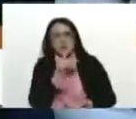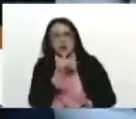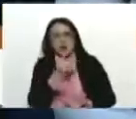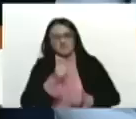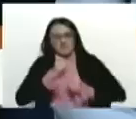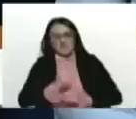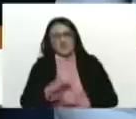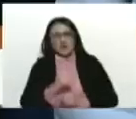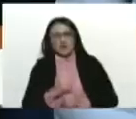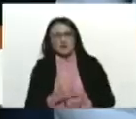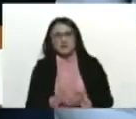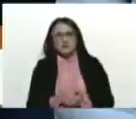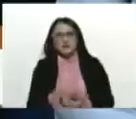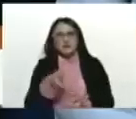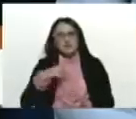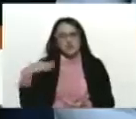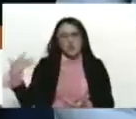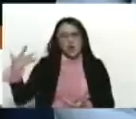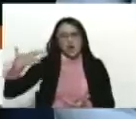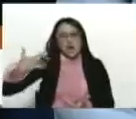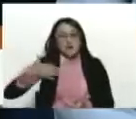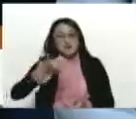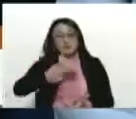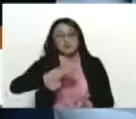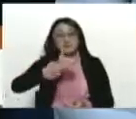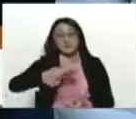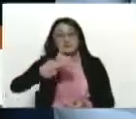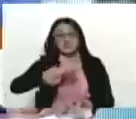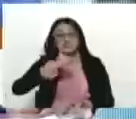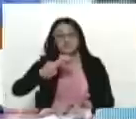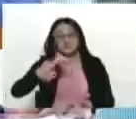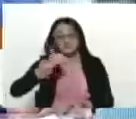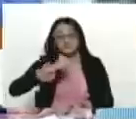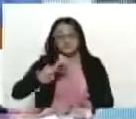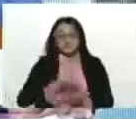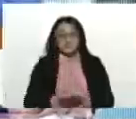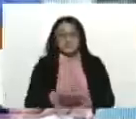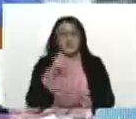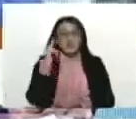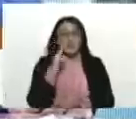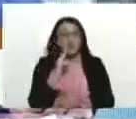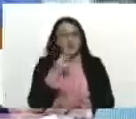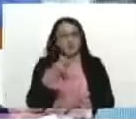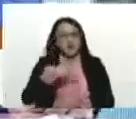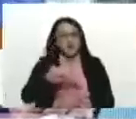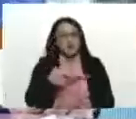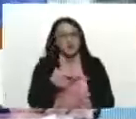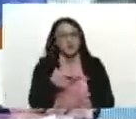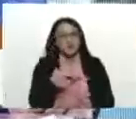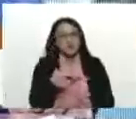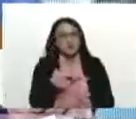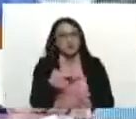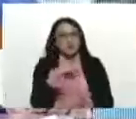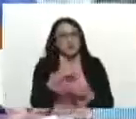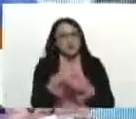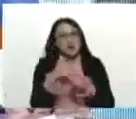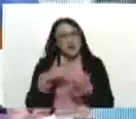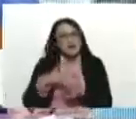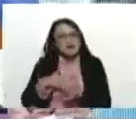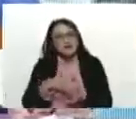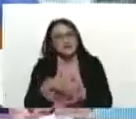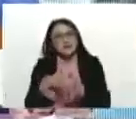Nosotros hemos tenemos años resistiendo Bolívar para nosotros es nuestra nuestro guía